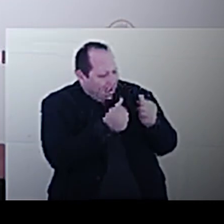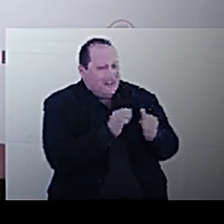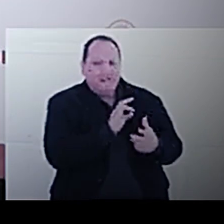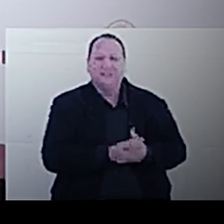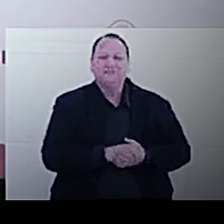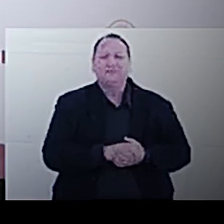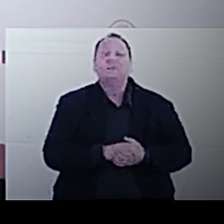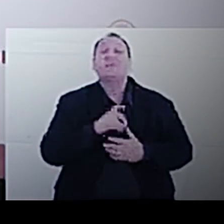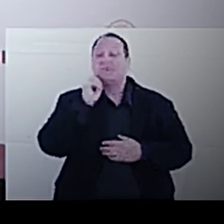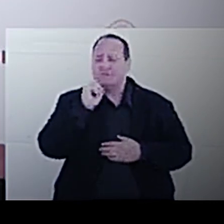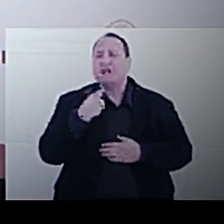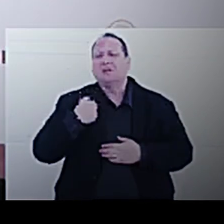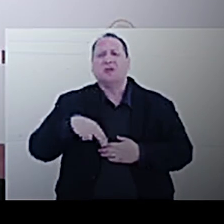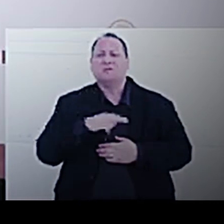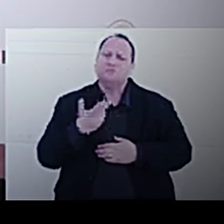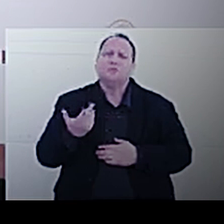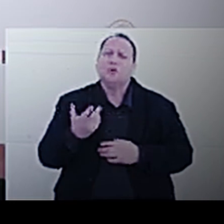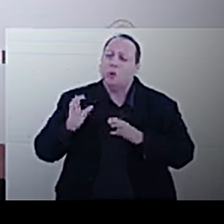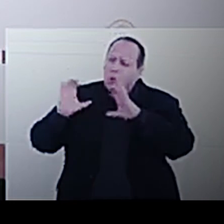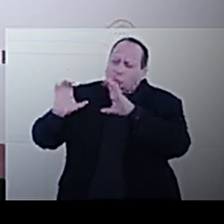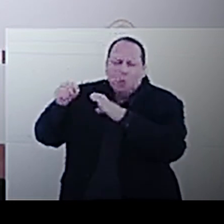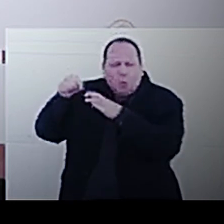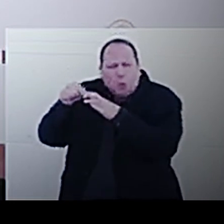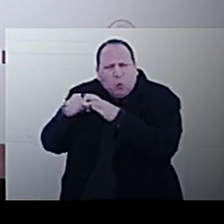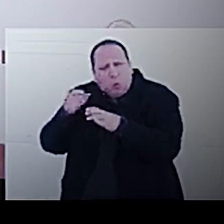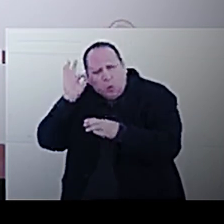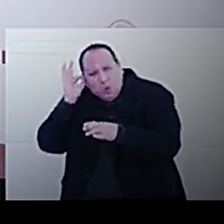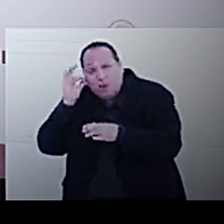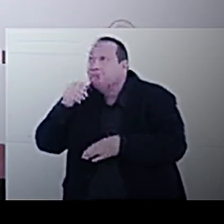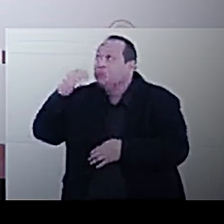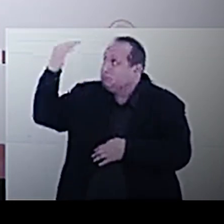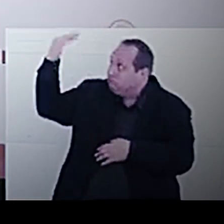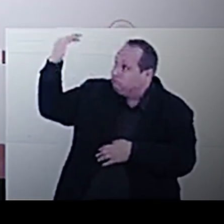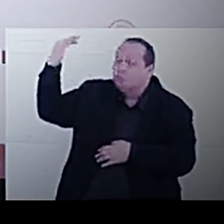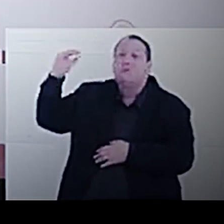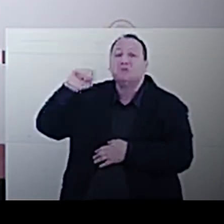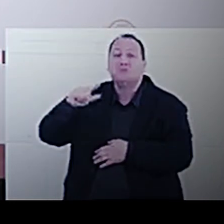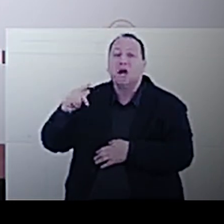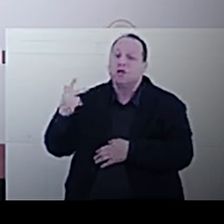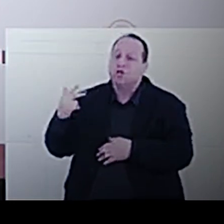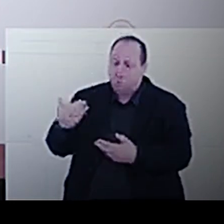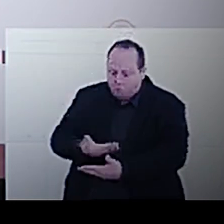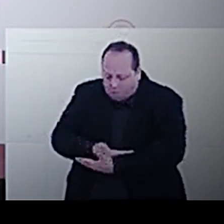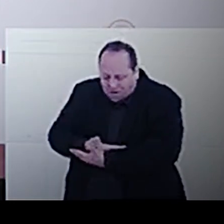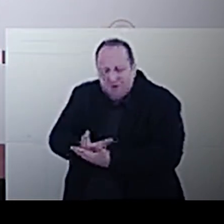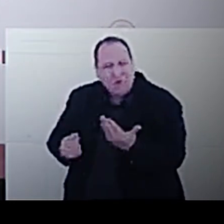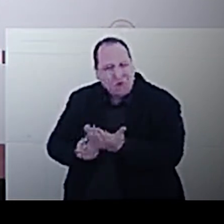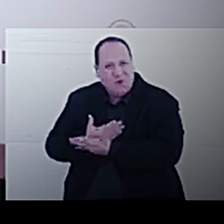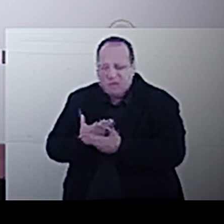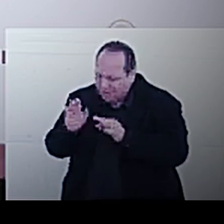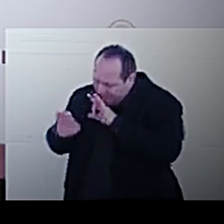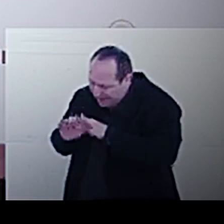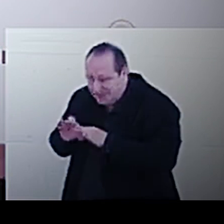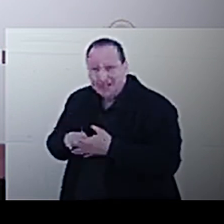También vamos a brindar servicios de cuidados intensivos, tanto para adultos como para pacientes neonatos, además de